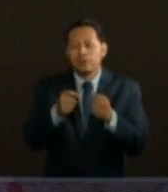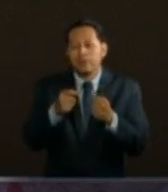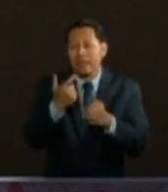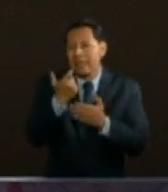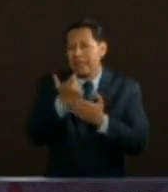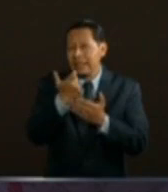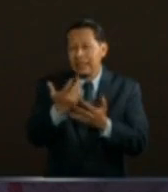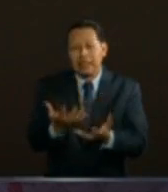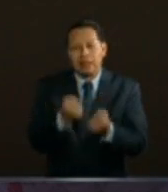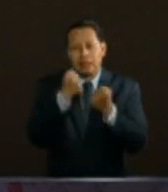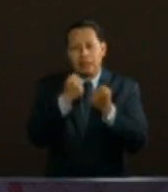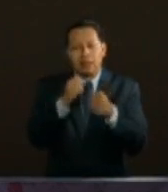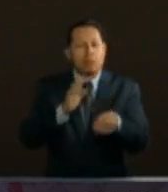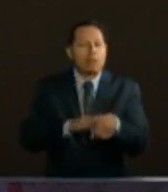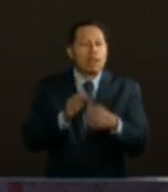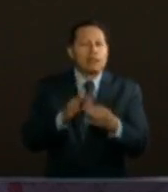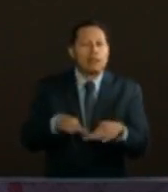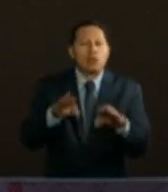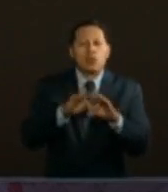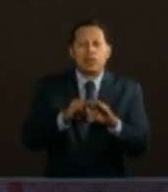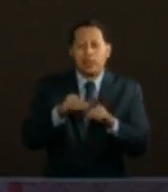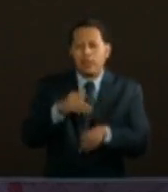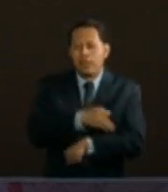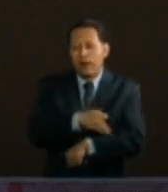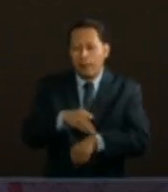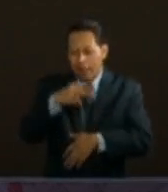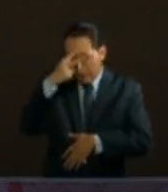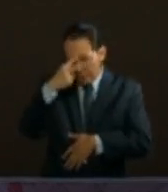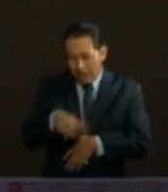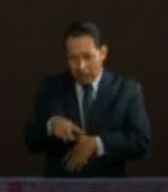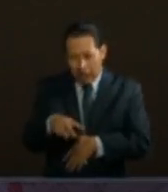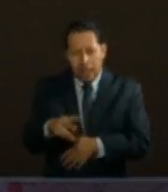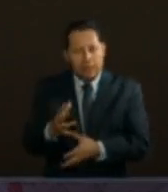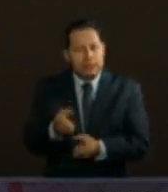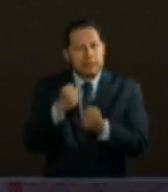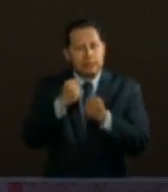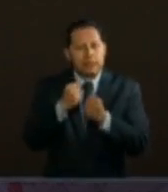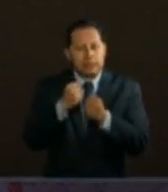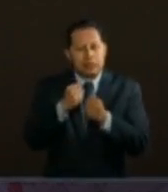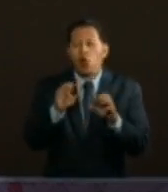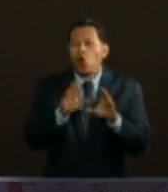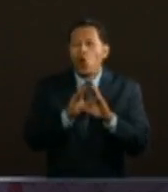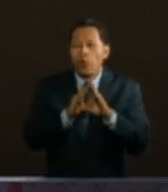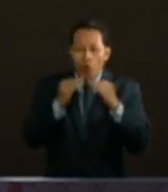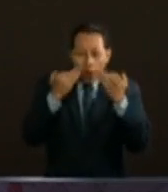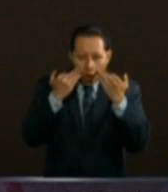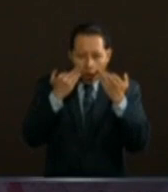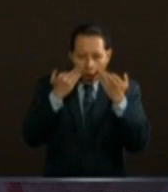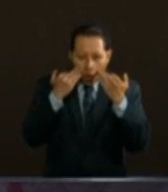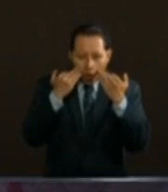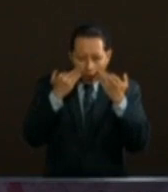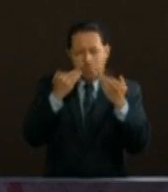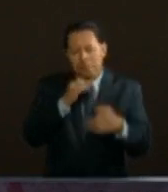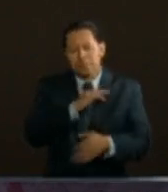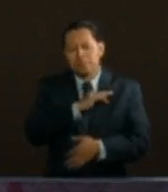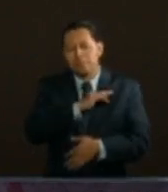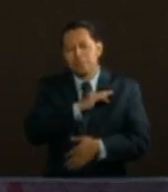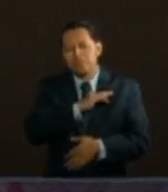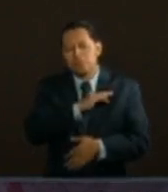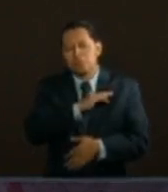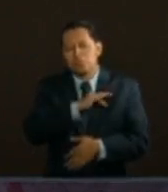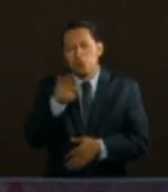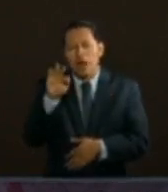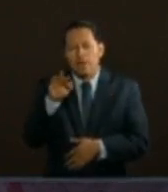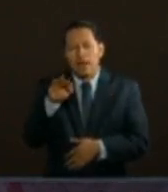financiero, salvar a las familias mexicanas, y si no, para muestra, basta varios